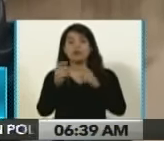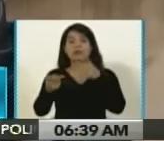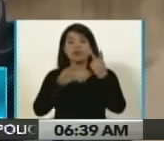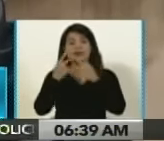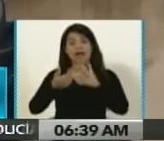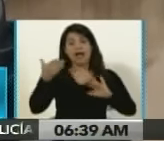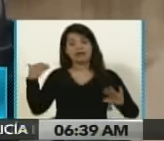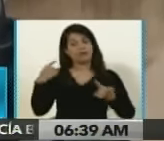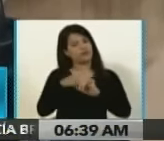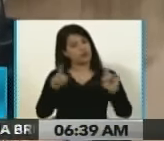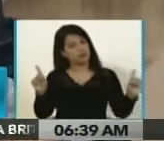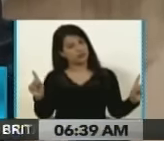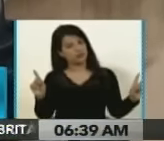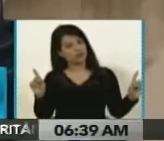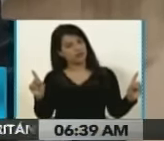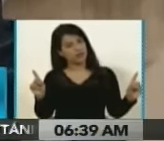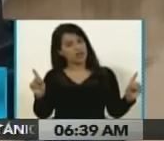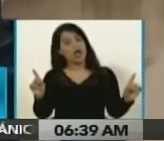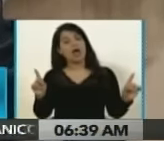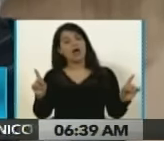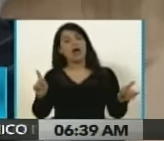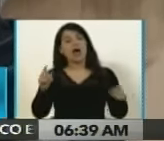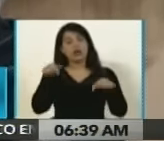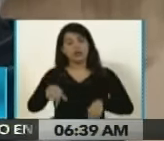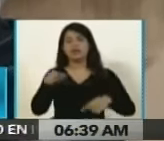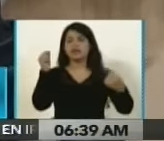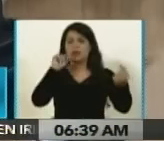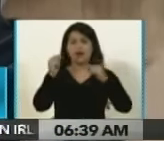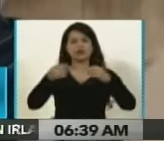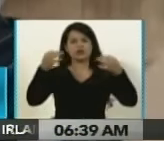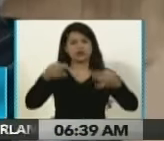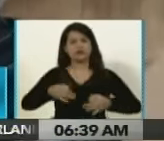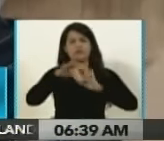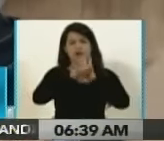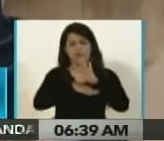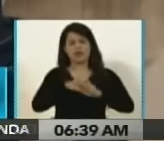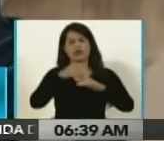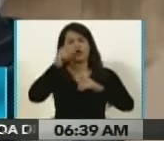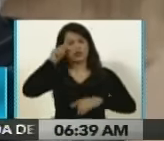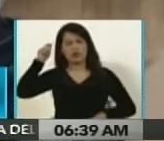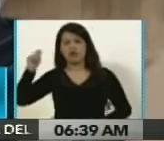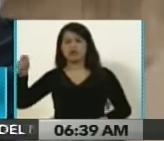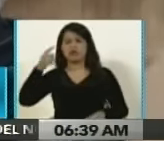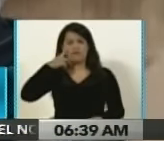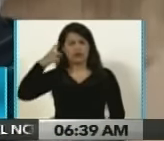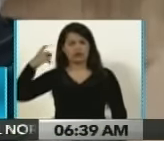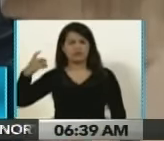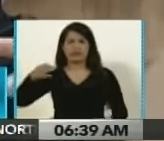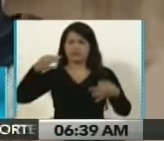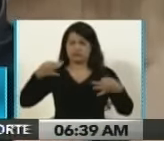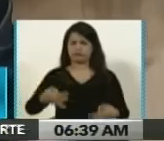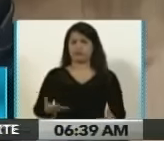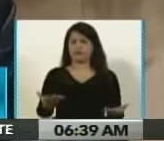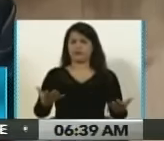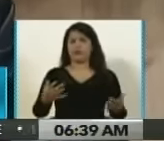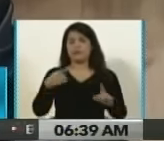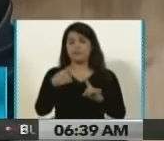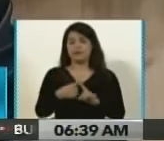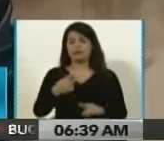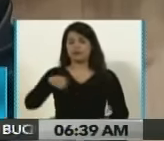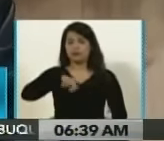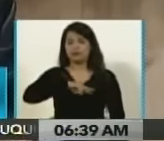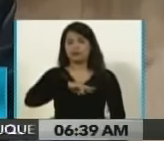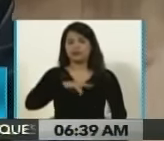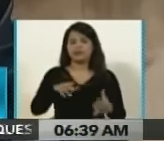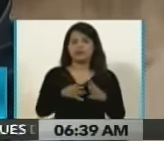¿no? Era un debate de verdad programático, teórico, filosófico. Y nosotros, los jóvenes